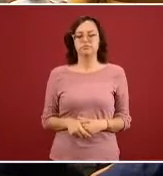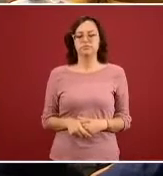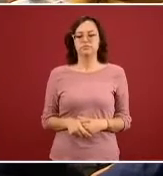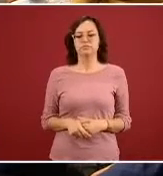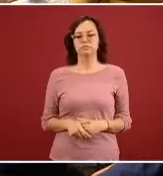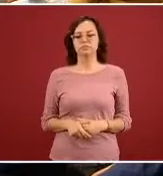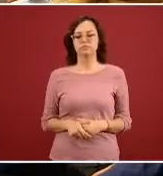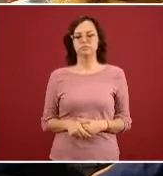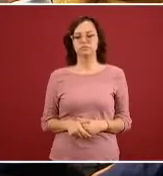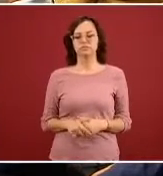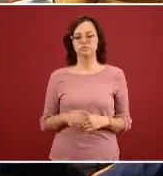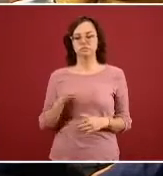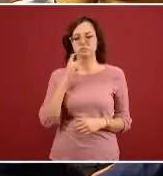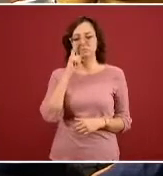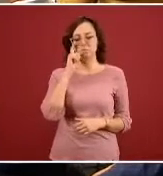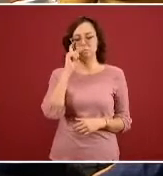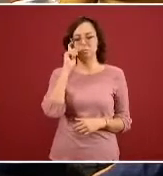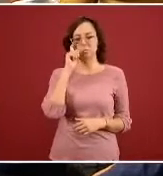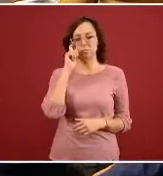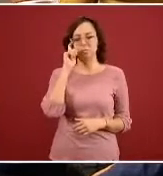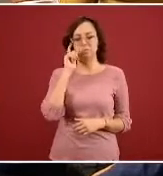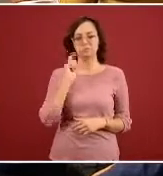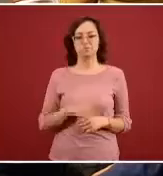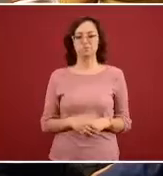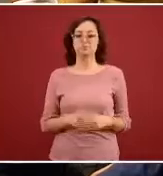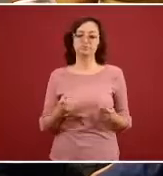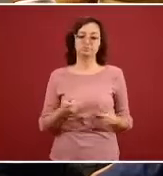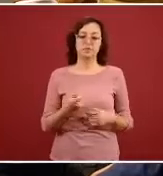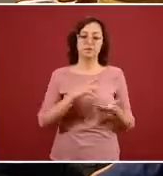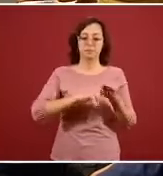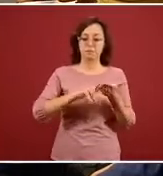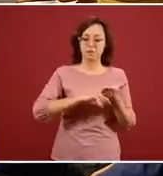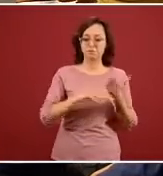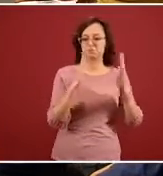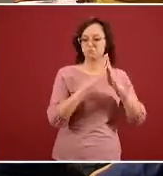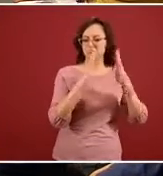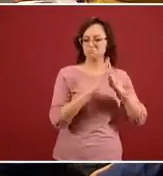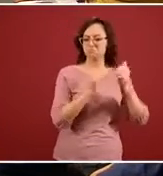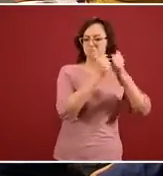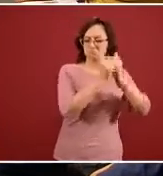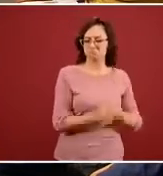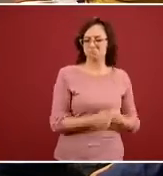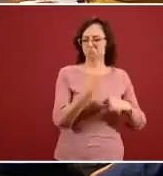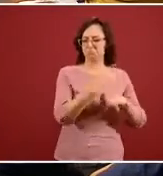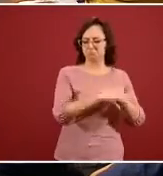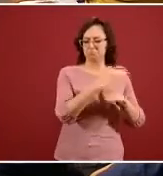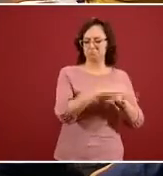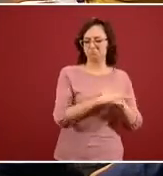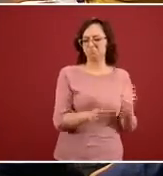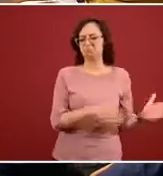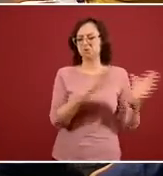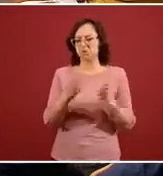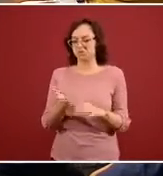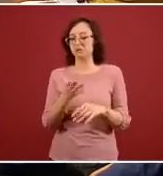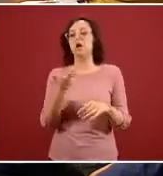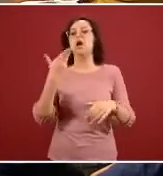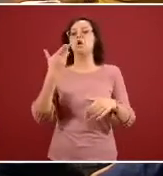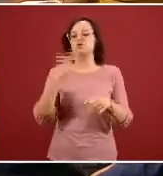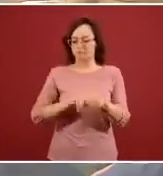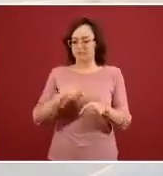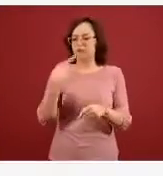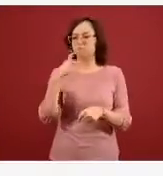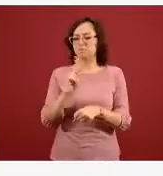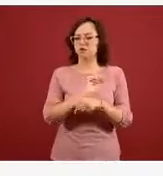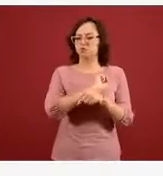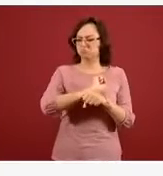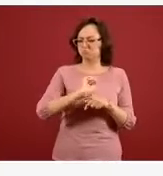Esta es la distribución de las personas que están en tratamiento ambulatorio, que están estables, graves, y que están también intubadas. Y